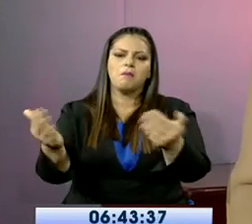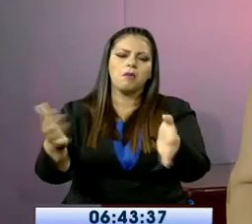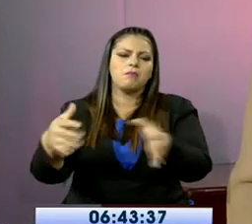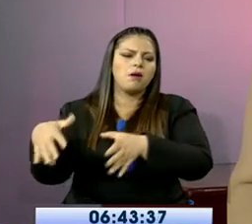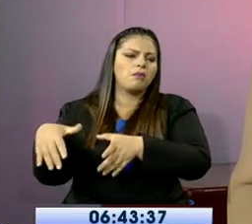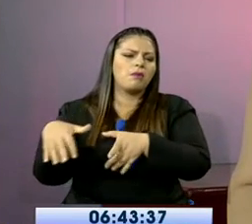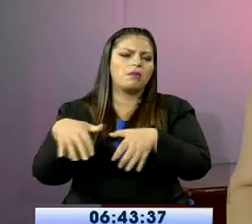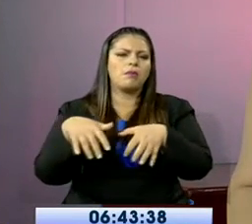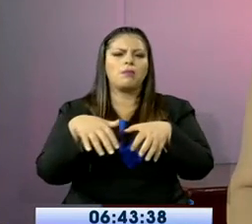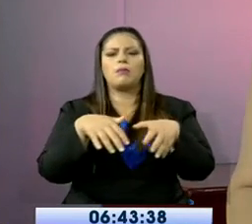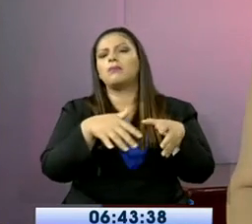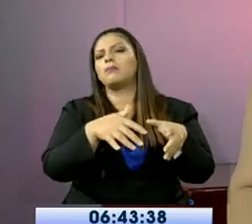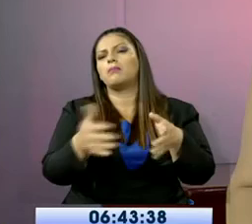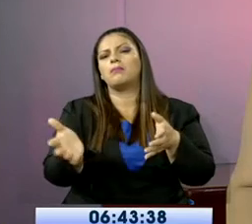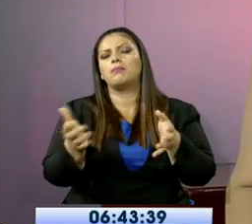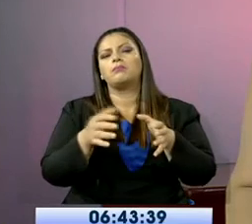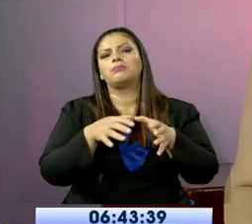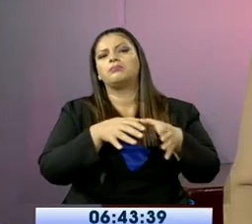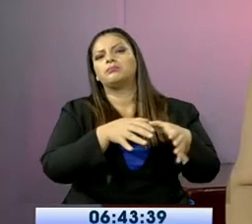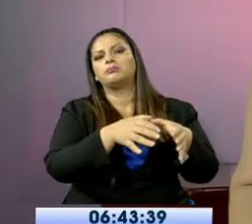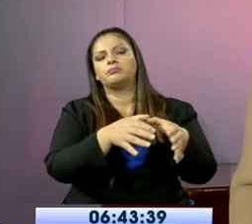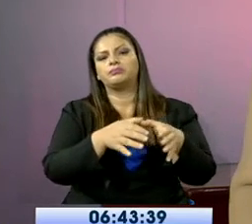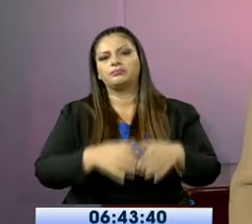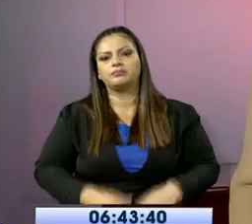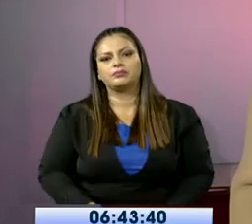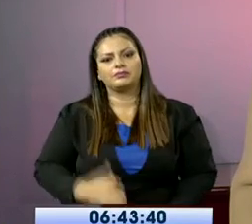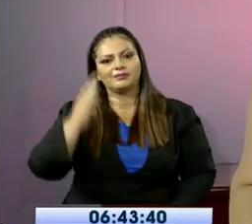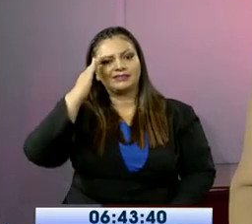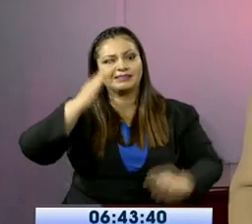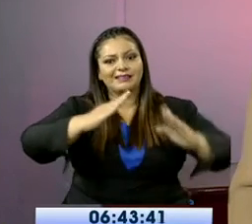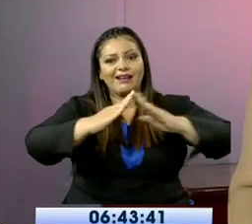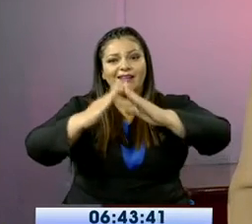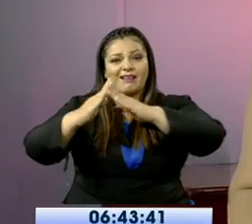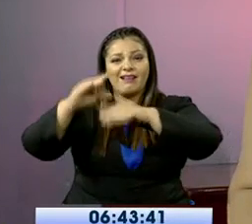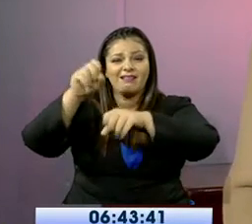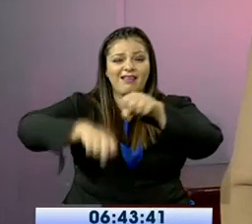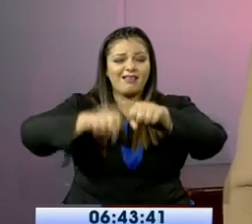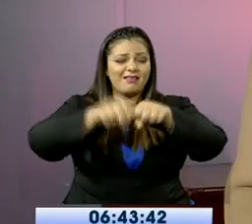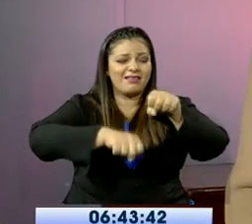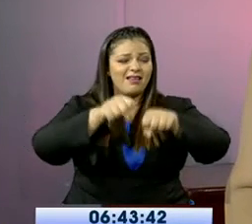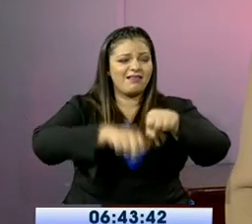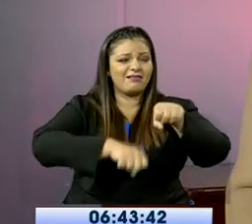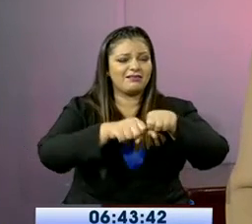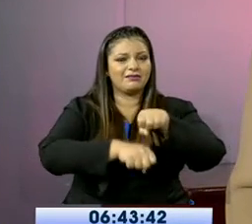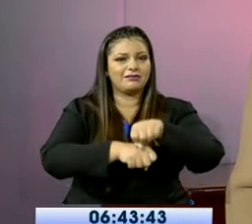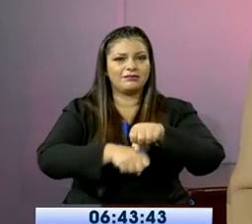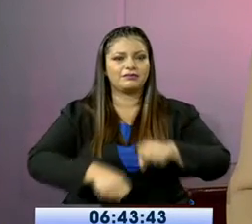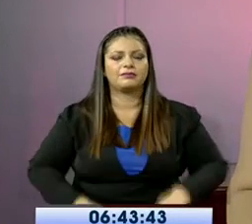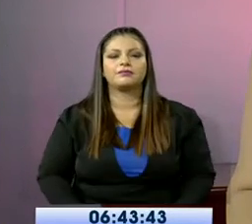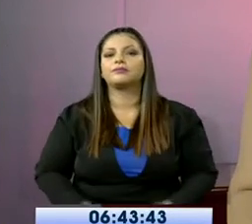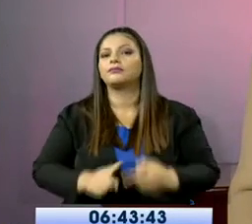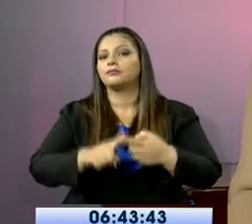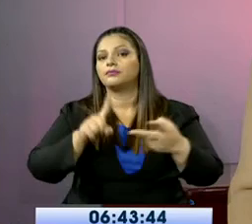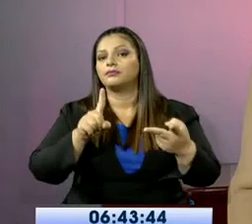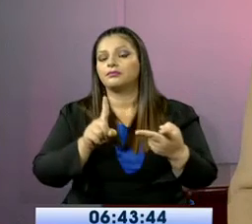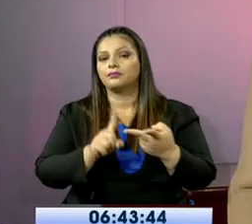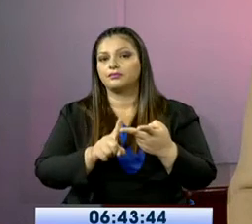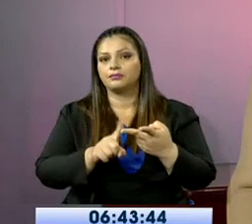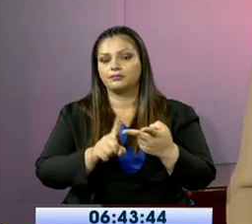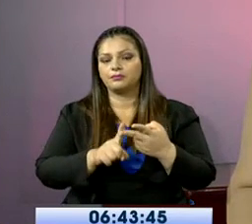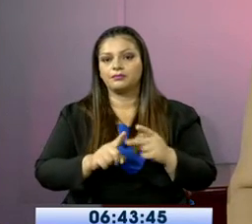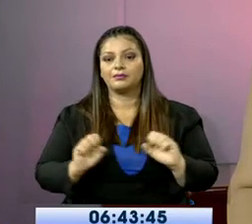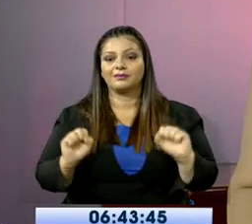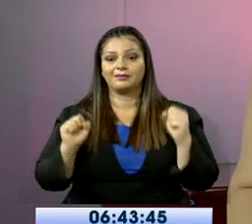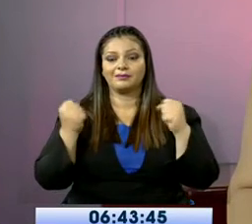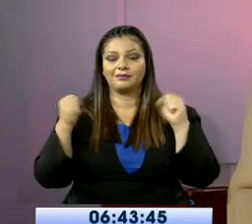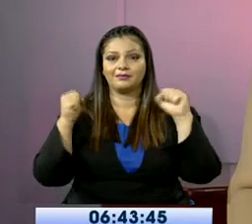de que varias viviendas fueron afectadas como consecuencia de las fuertes lluvias. Por otro lado, en el cantón Santa Rosa, el desbordamiento